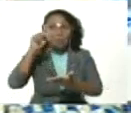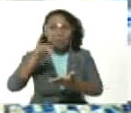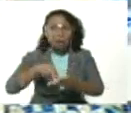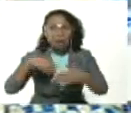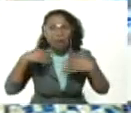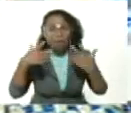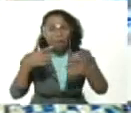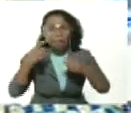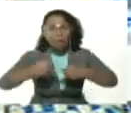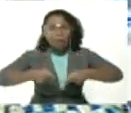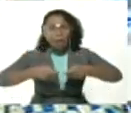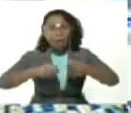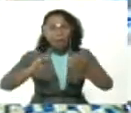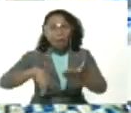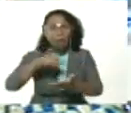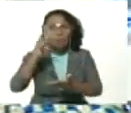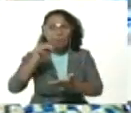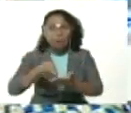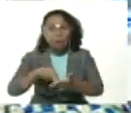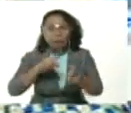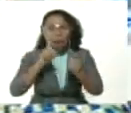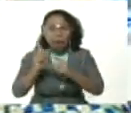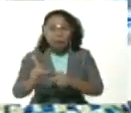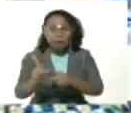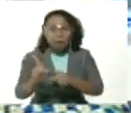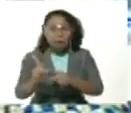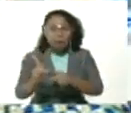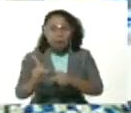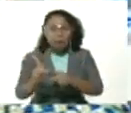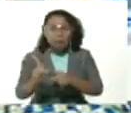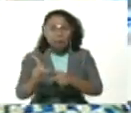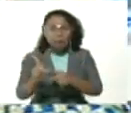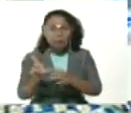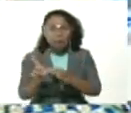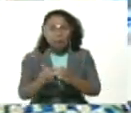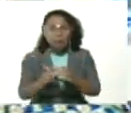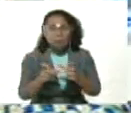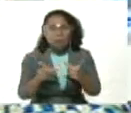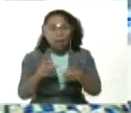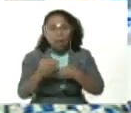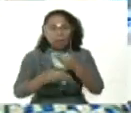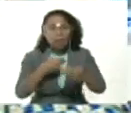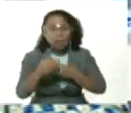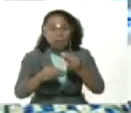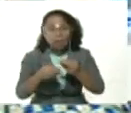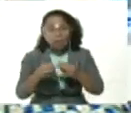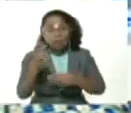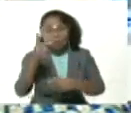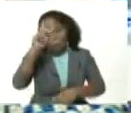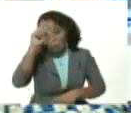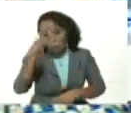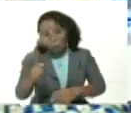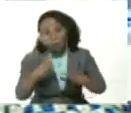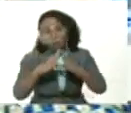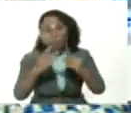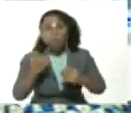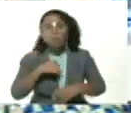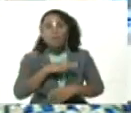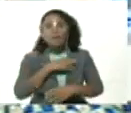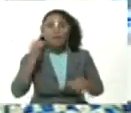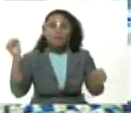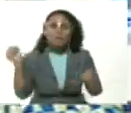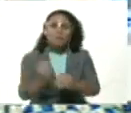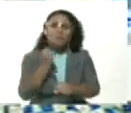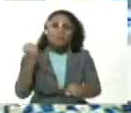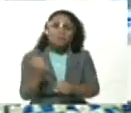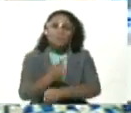el mercado nacional. Esto obviamente redunda en las reivindicaciones de todos nuestros trabajadores